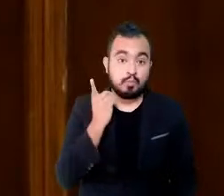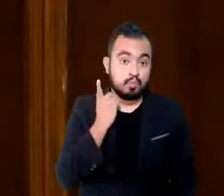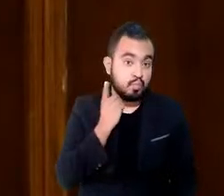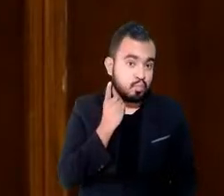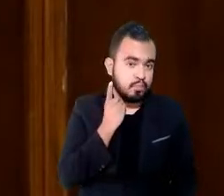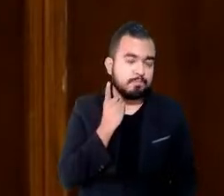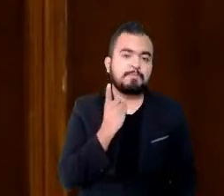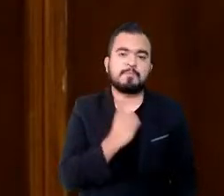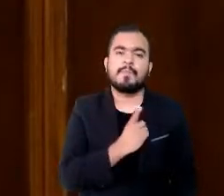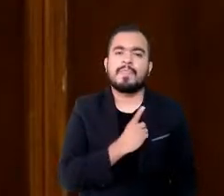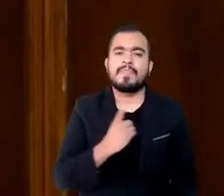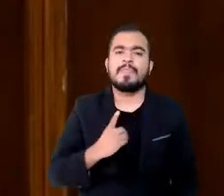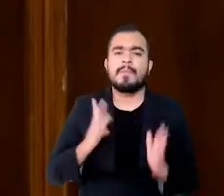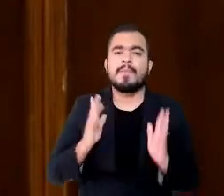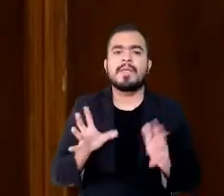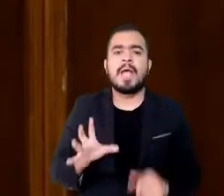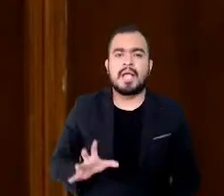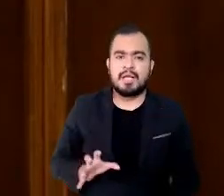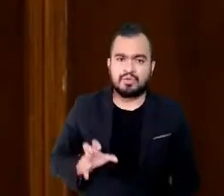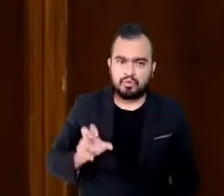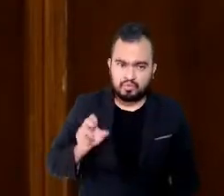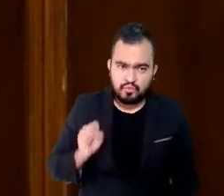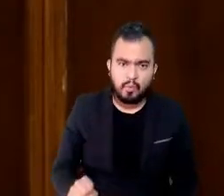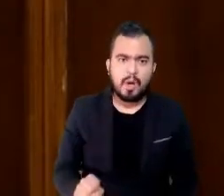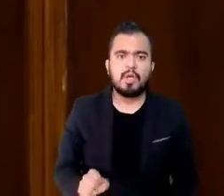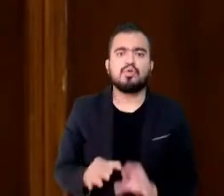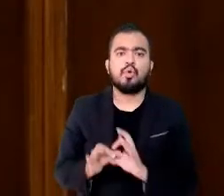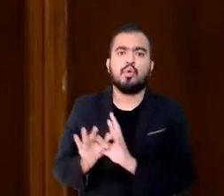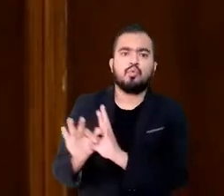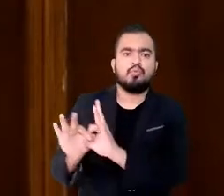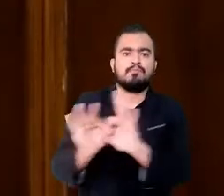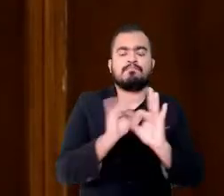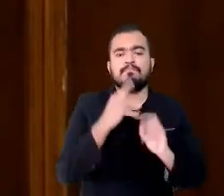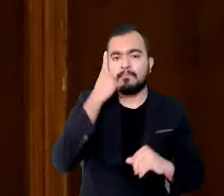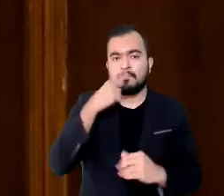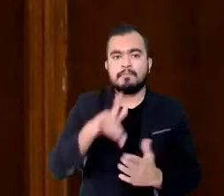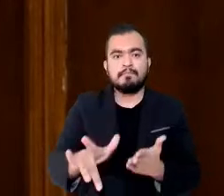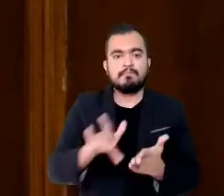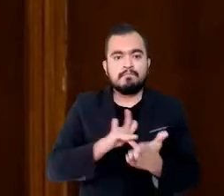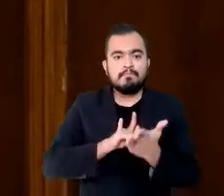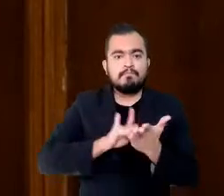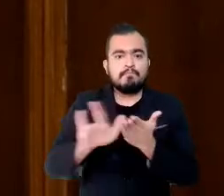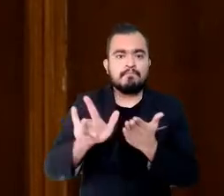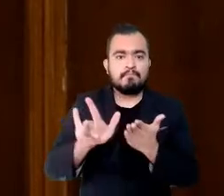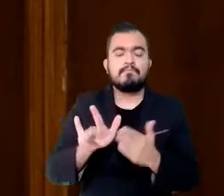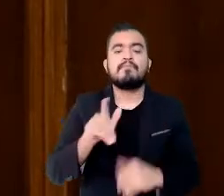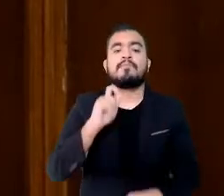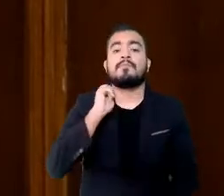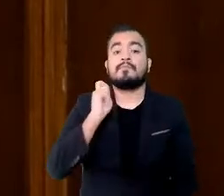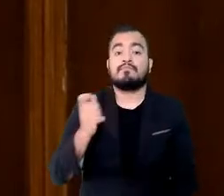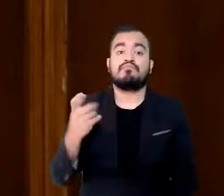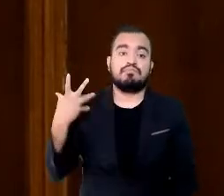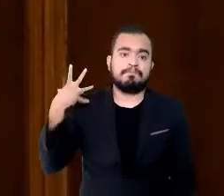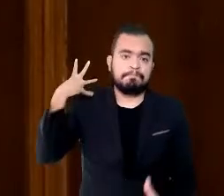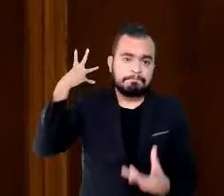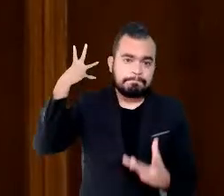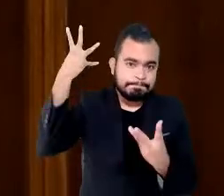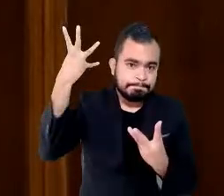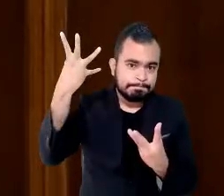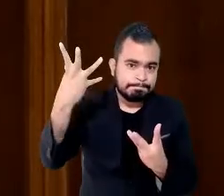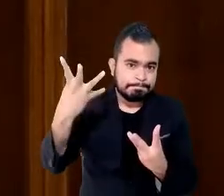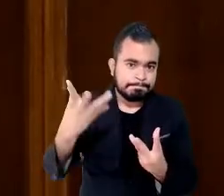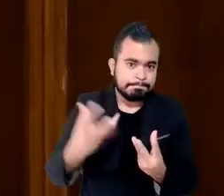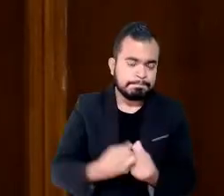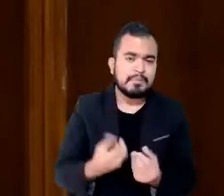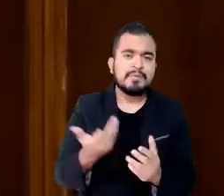debemos hacer un esfuerzo conjunto para coadyuvar a saldar la deuda histórica con las y los